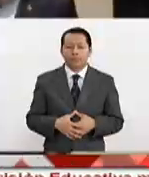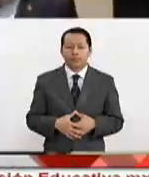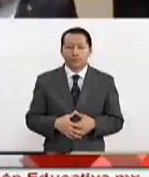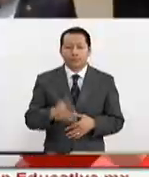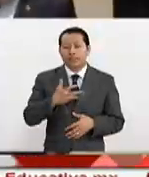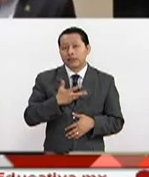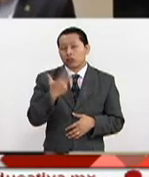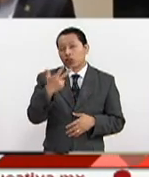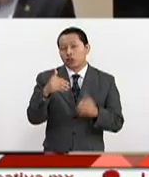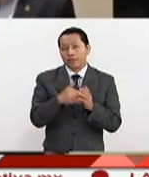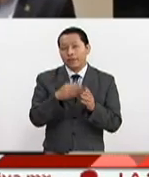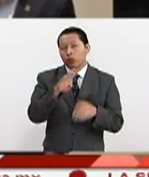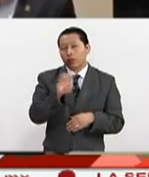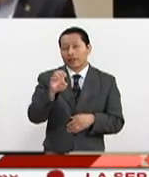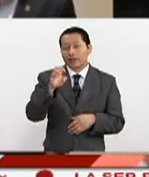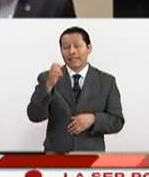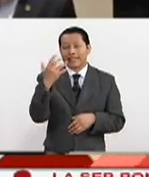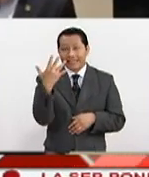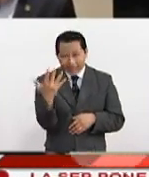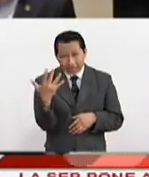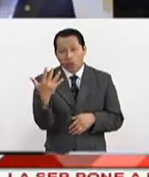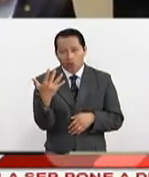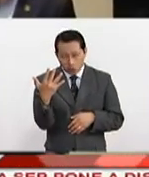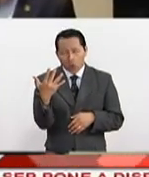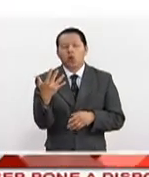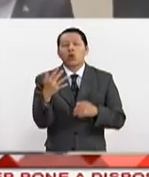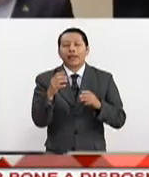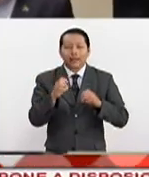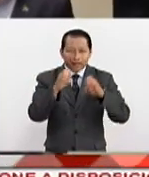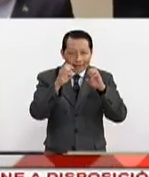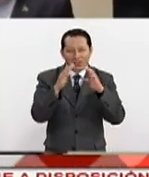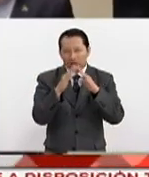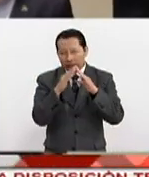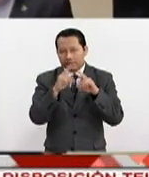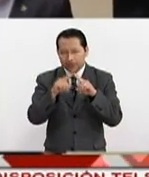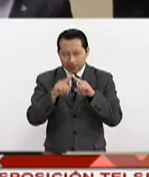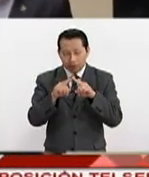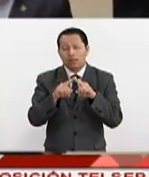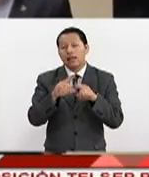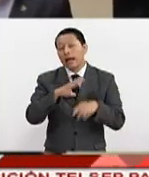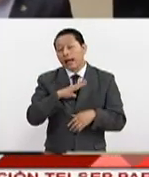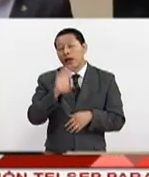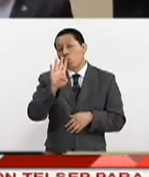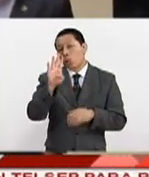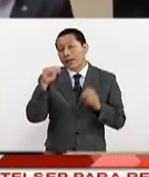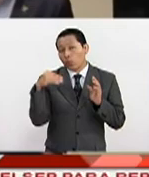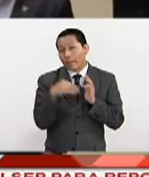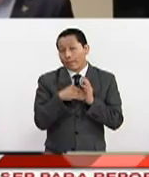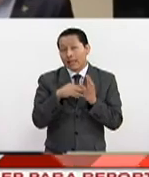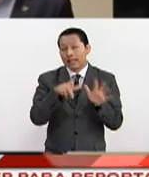Tenemos 8,405 inmuebles. Tenemos